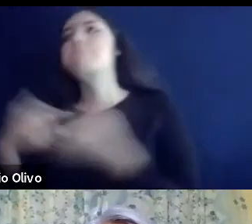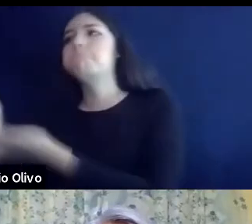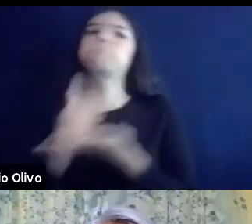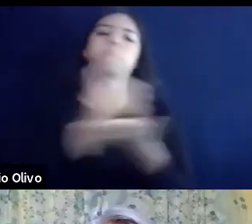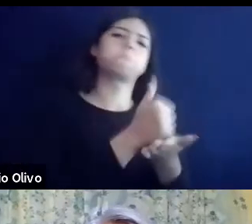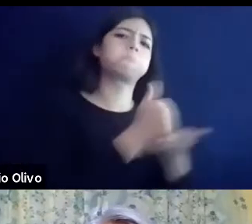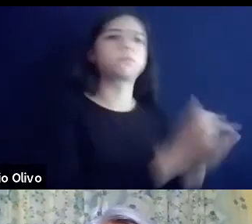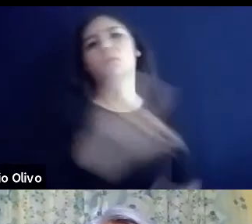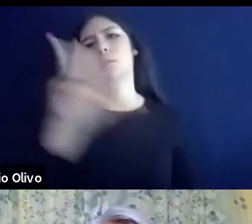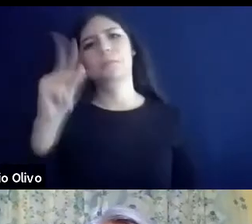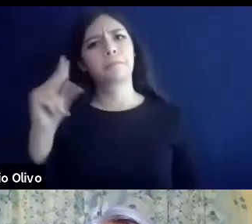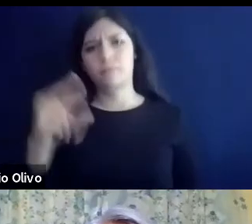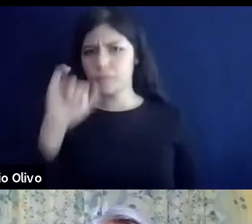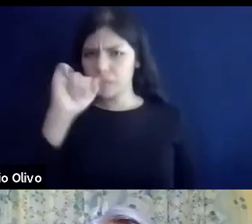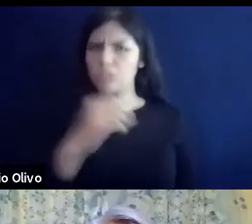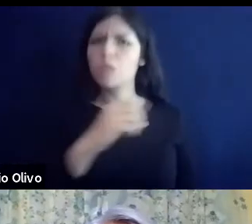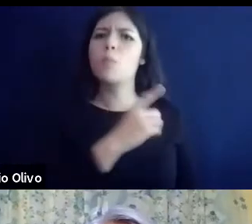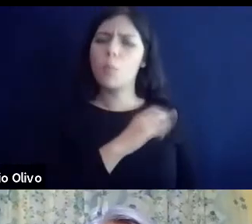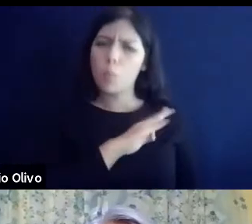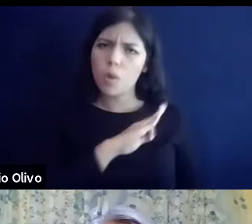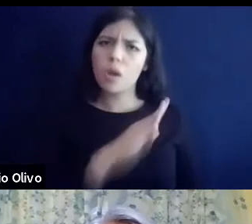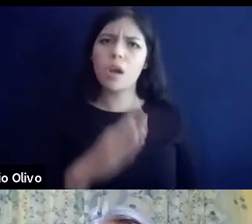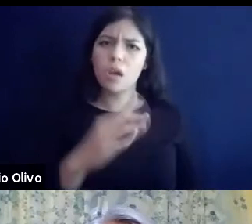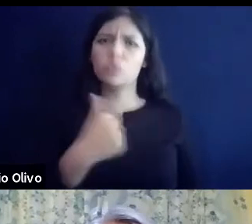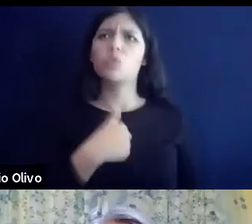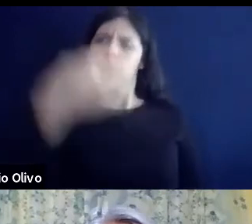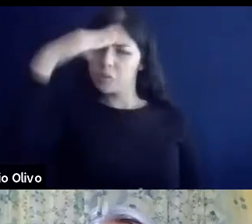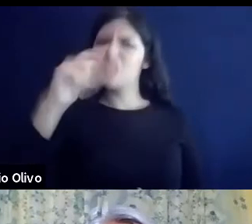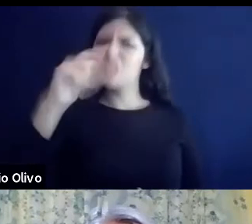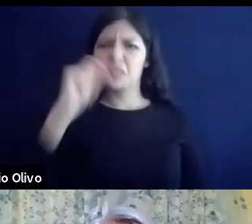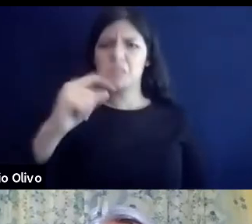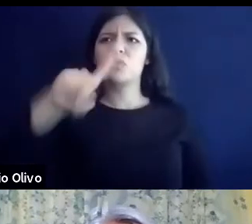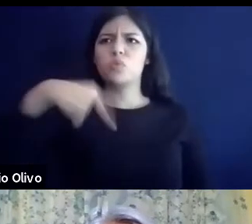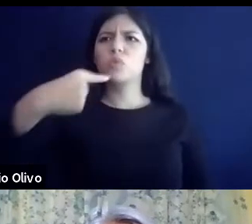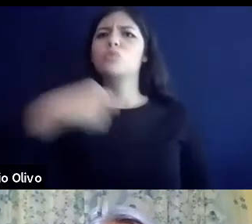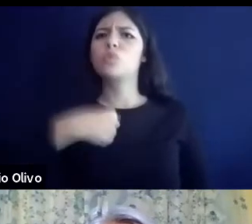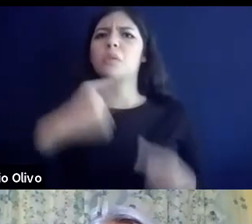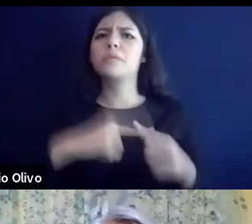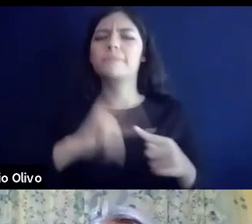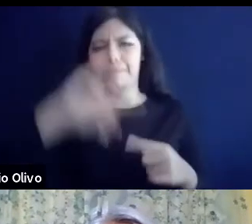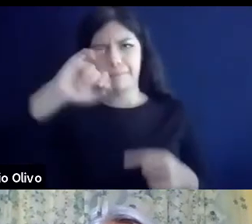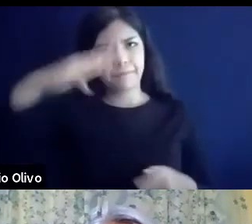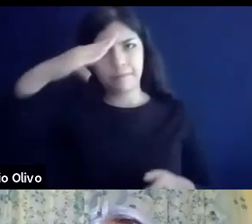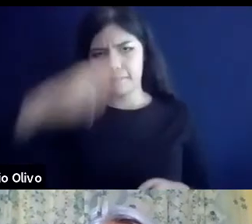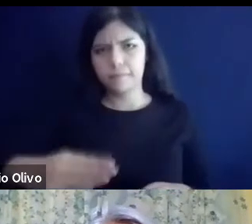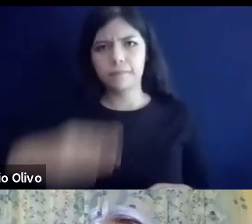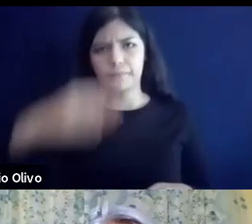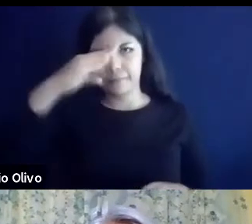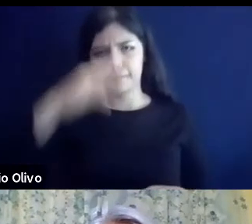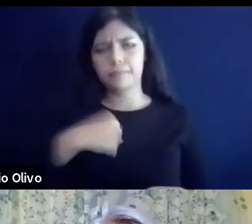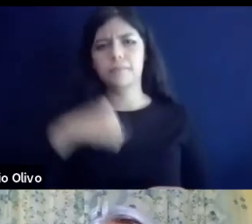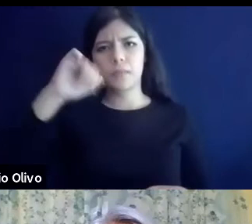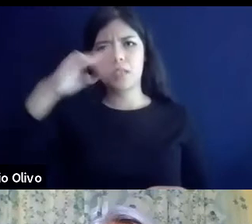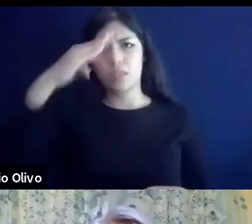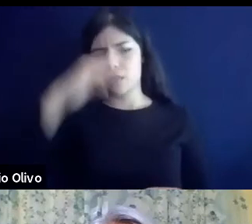de saber quién soy, cómo me ven y qué realmente soy, nunca se va a acabar, ¿no?